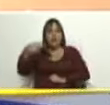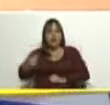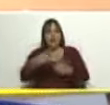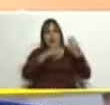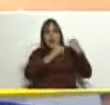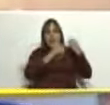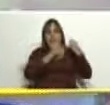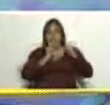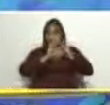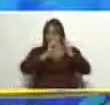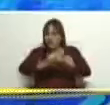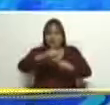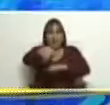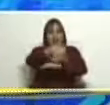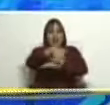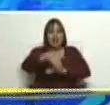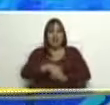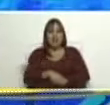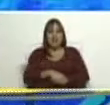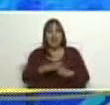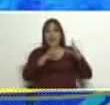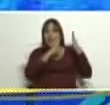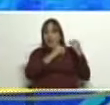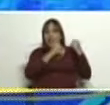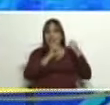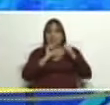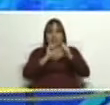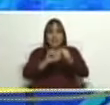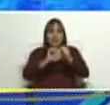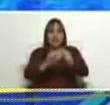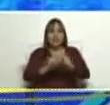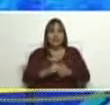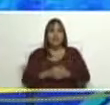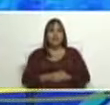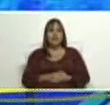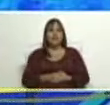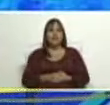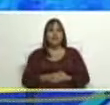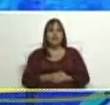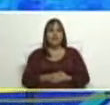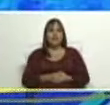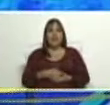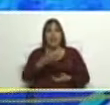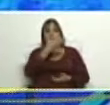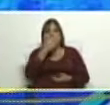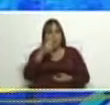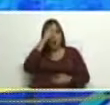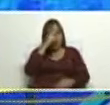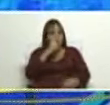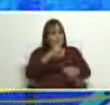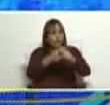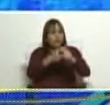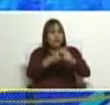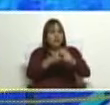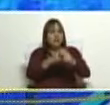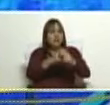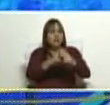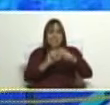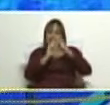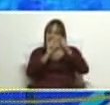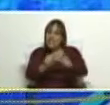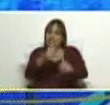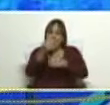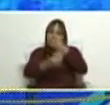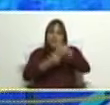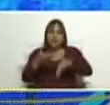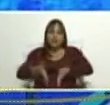en la calle, la esperanza sigue en la calle. Bueno, el mejor homenaje es seguir labrando ese camino,